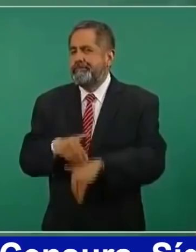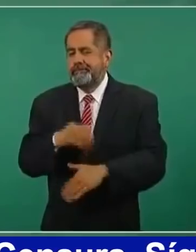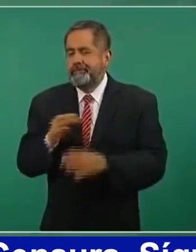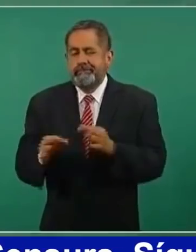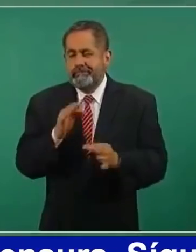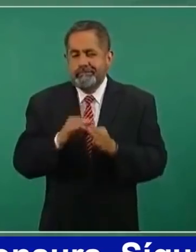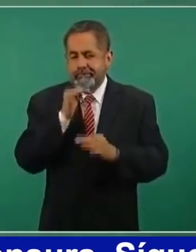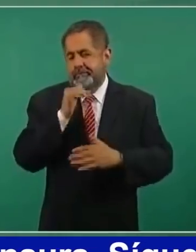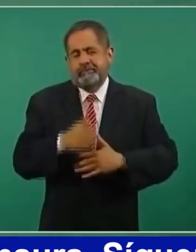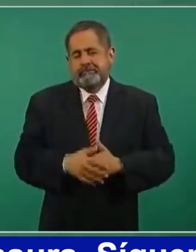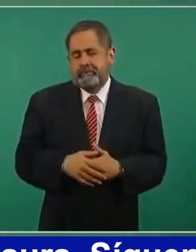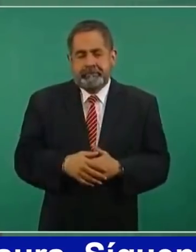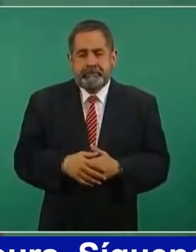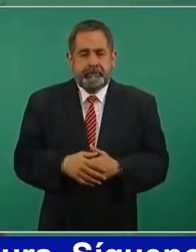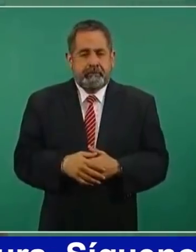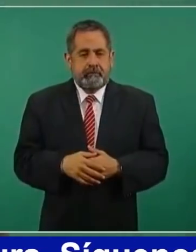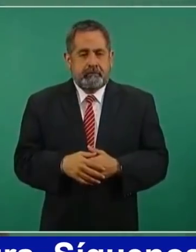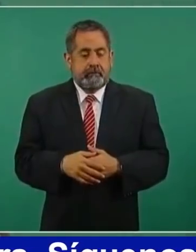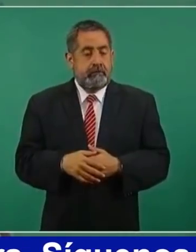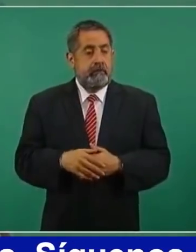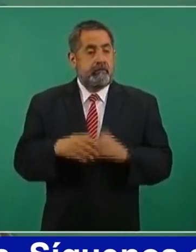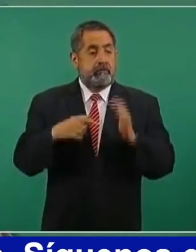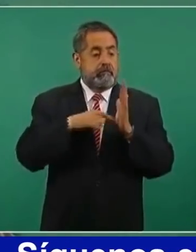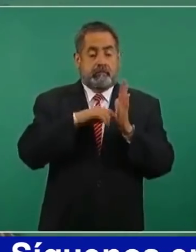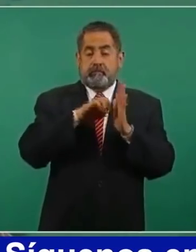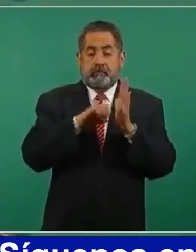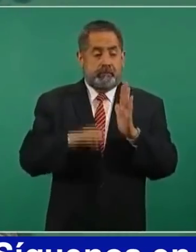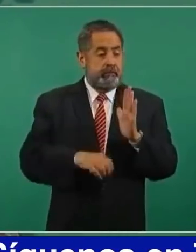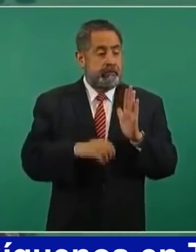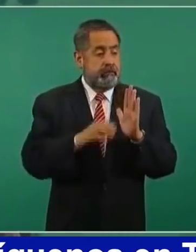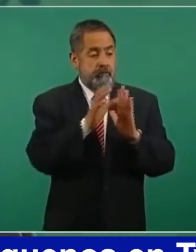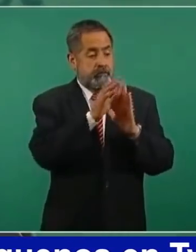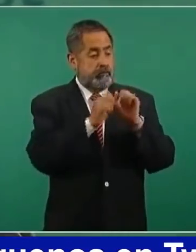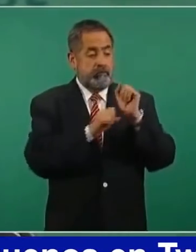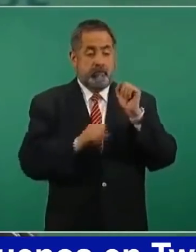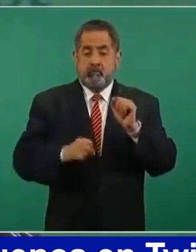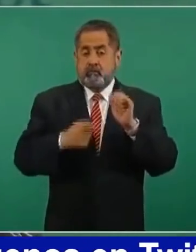Se informaba de acuerdo a la Constitución, se hacían